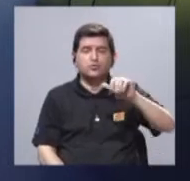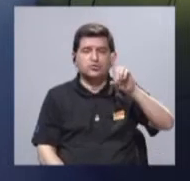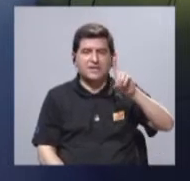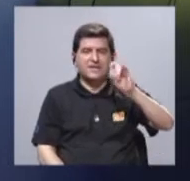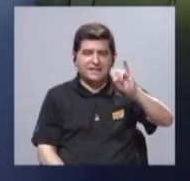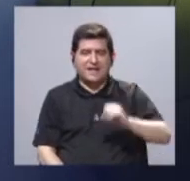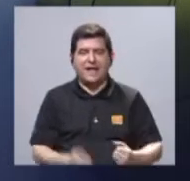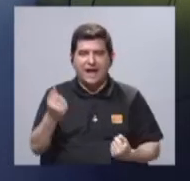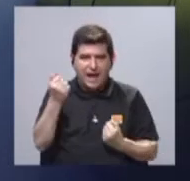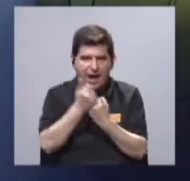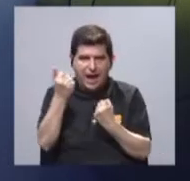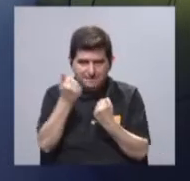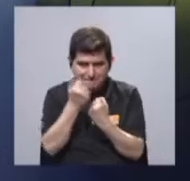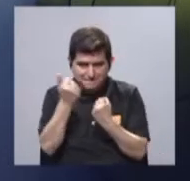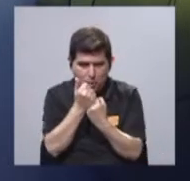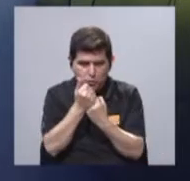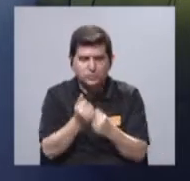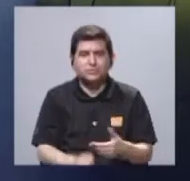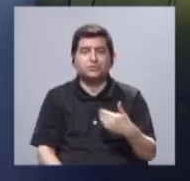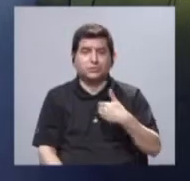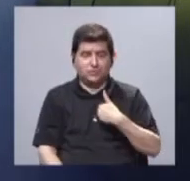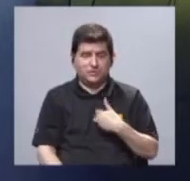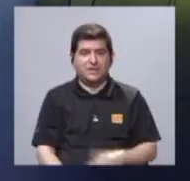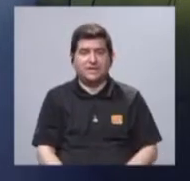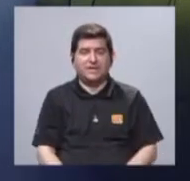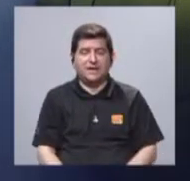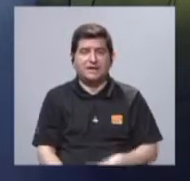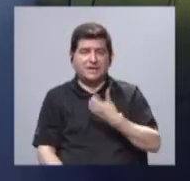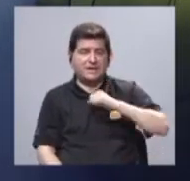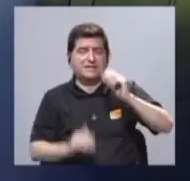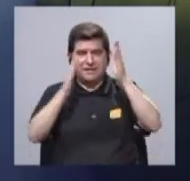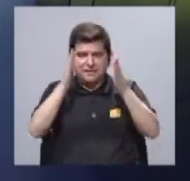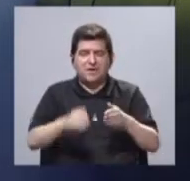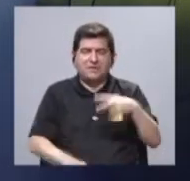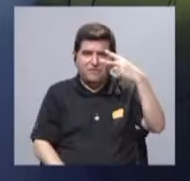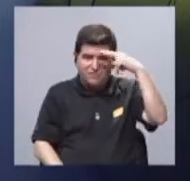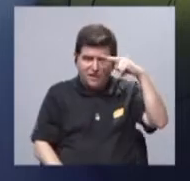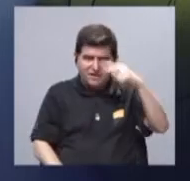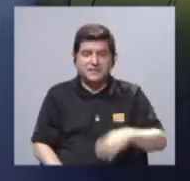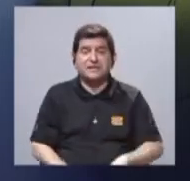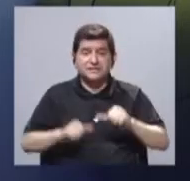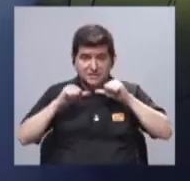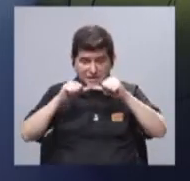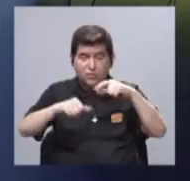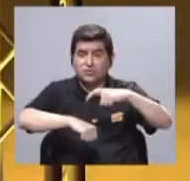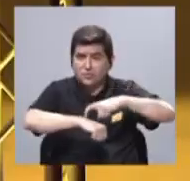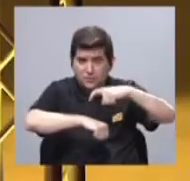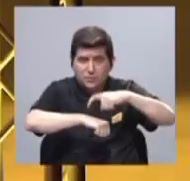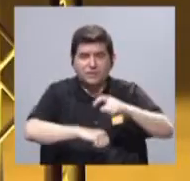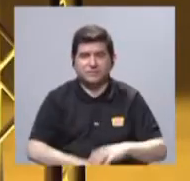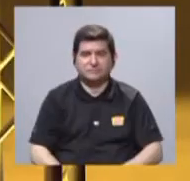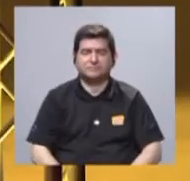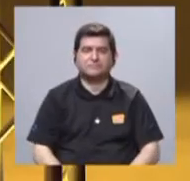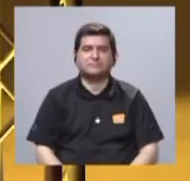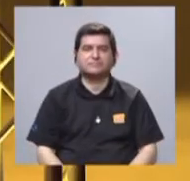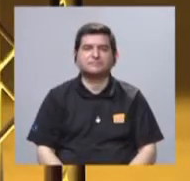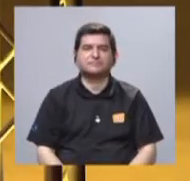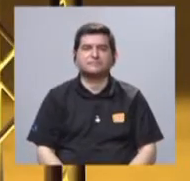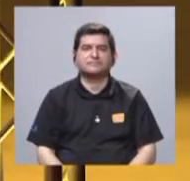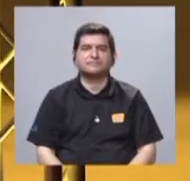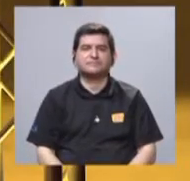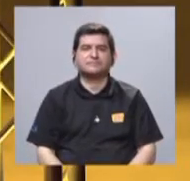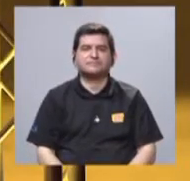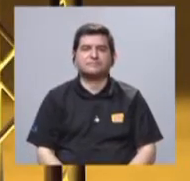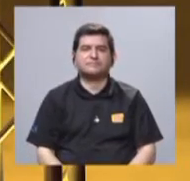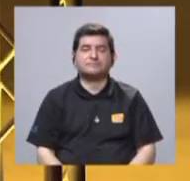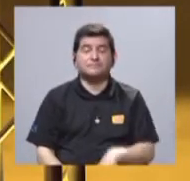Proclama Agustín de Iturbide con el apoyo de los insurgentes mexicanos que sobrevivían